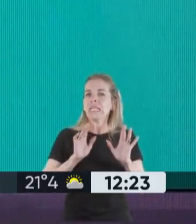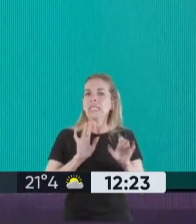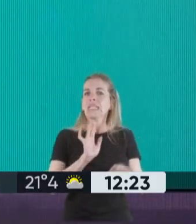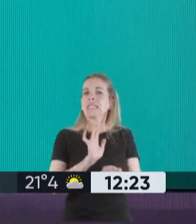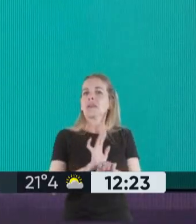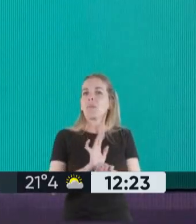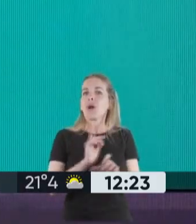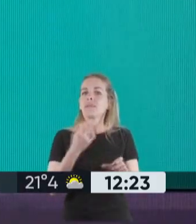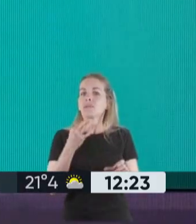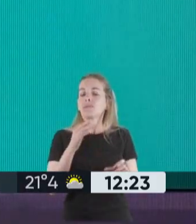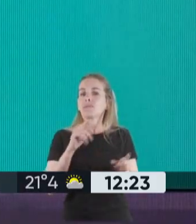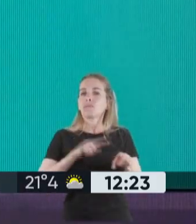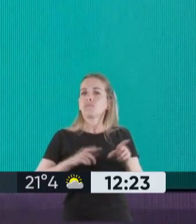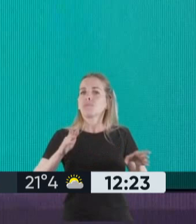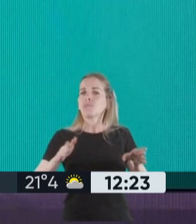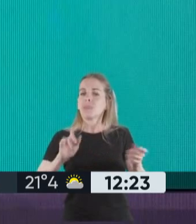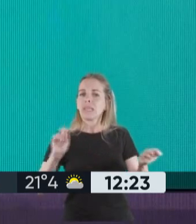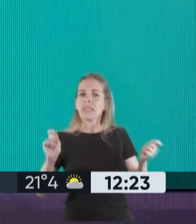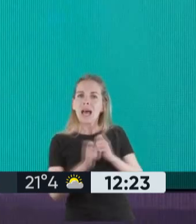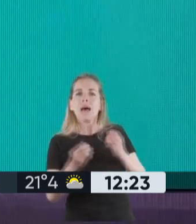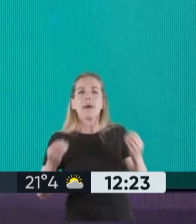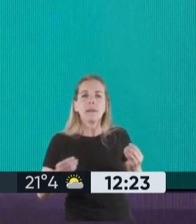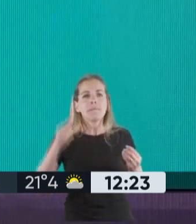camino que debemos transitar con plena conciencia,